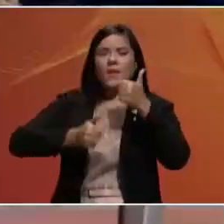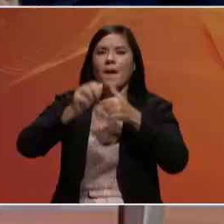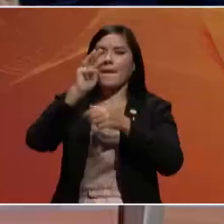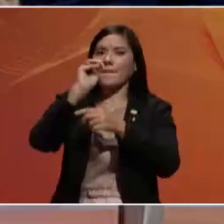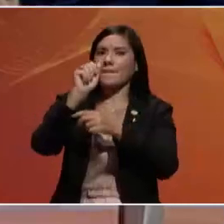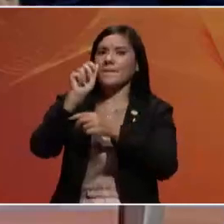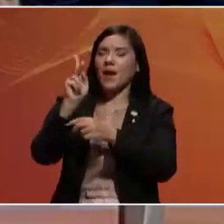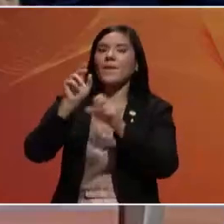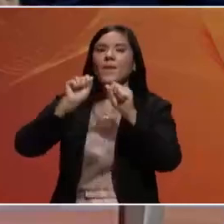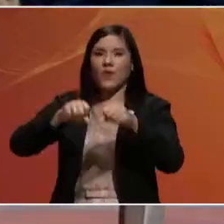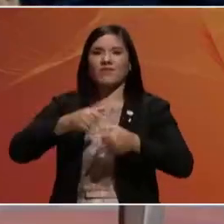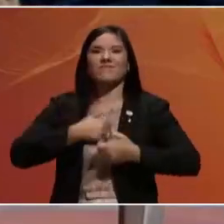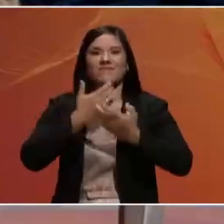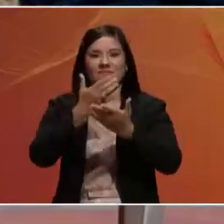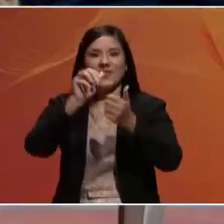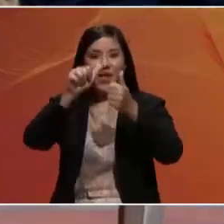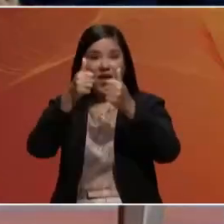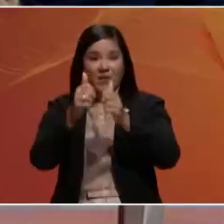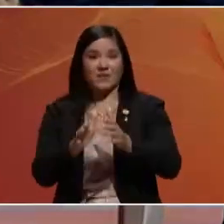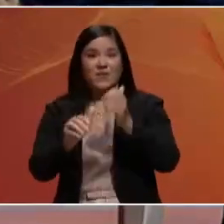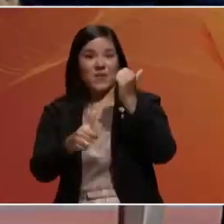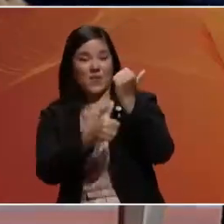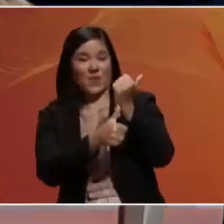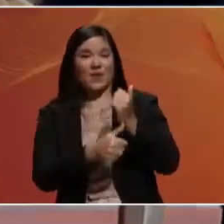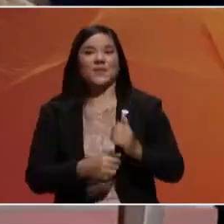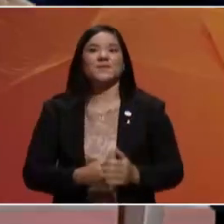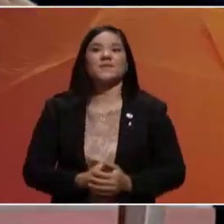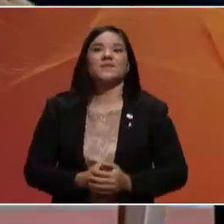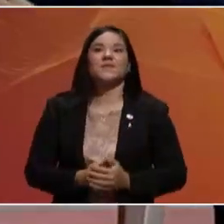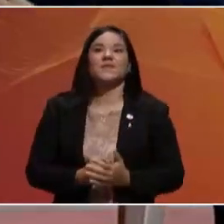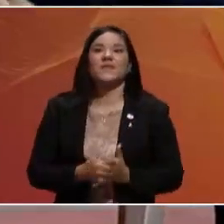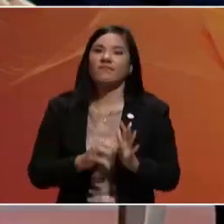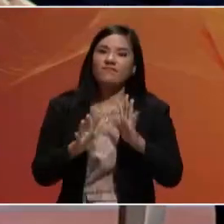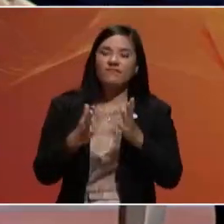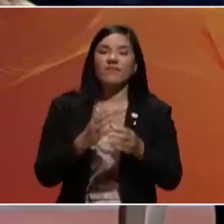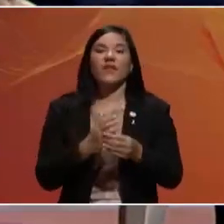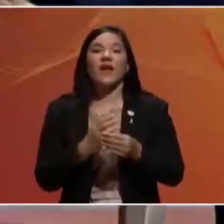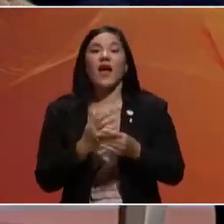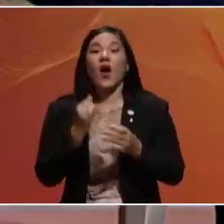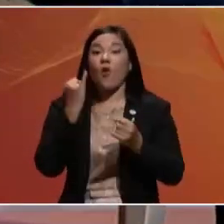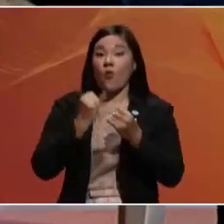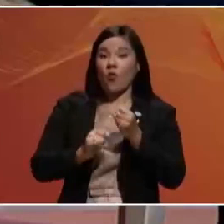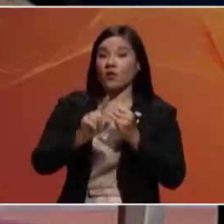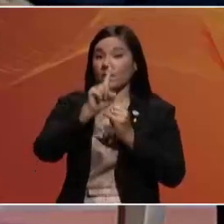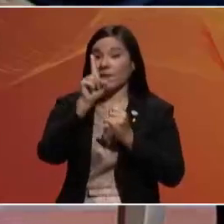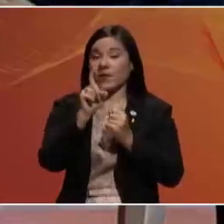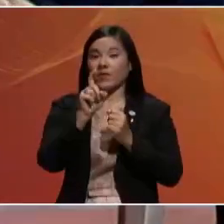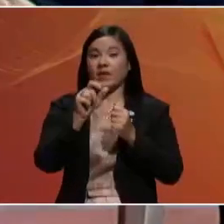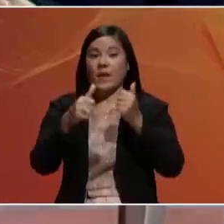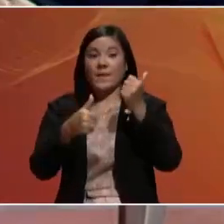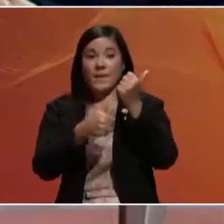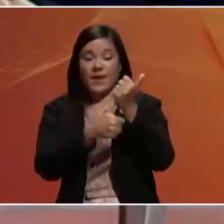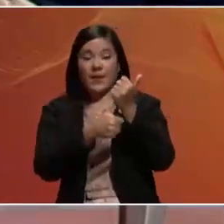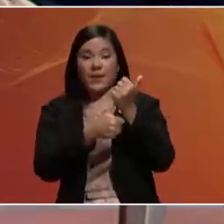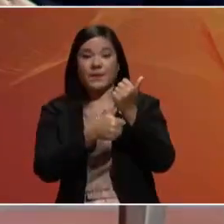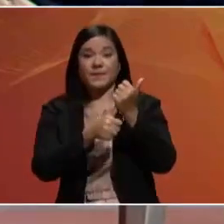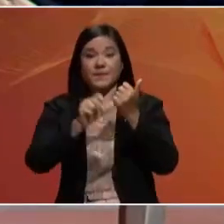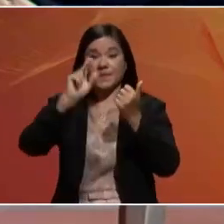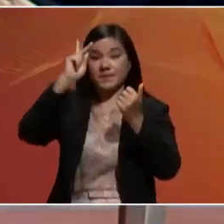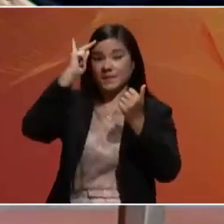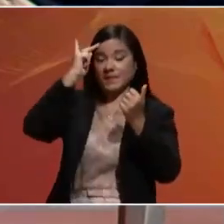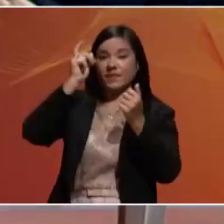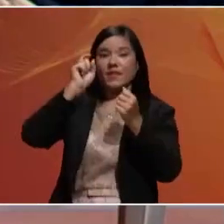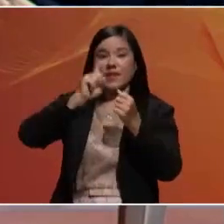función pública. Perfecto. Comenzando por la última, el MAP está eficientizando la administración pública a través